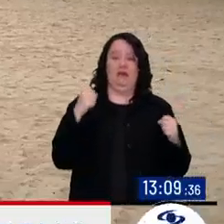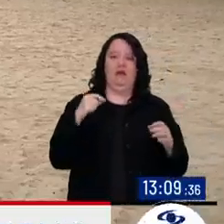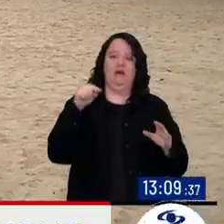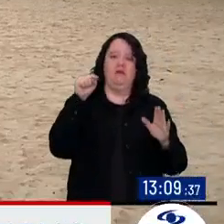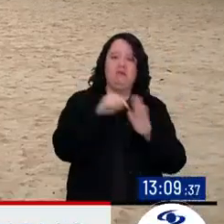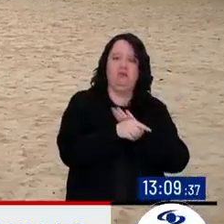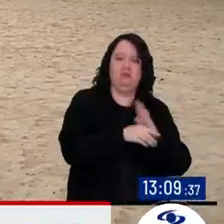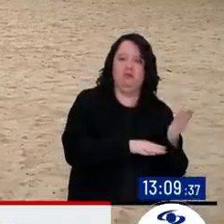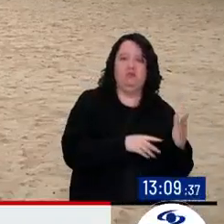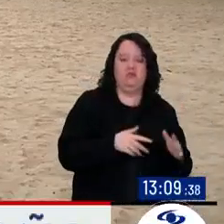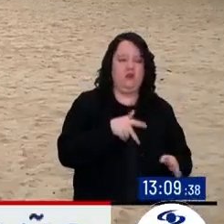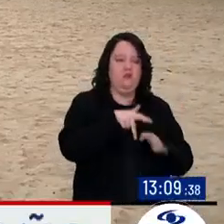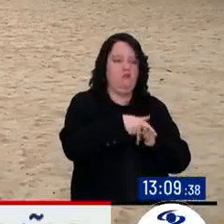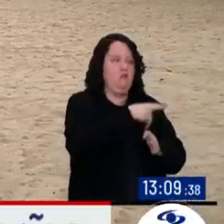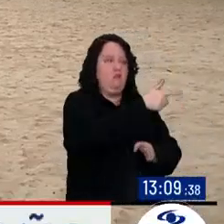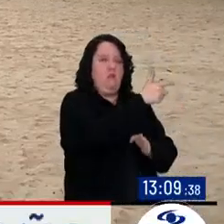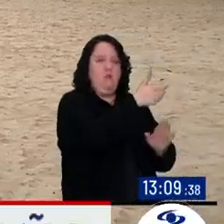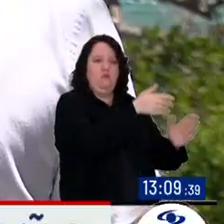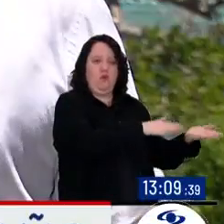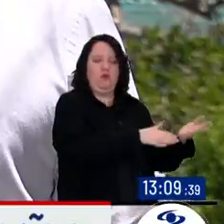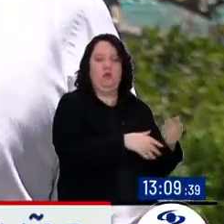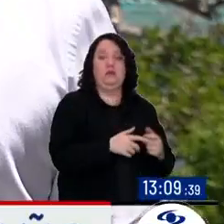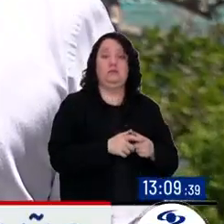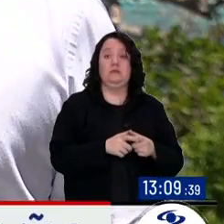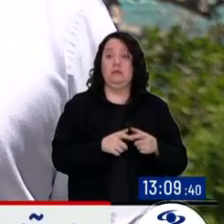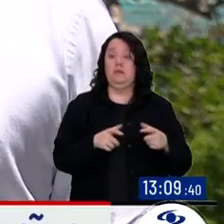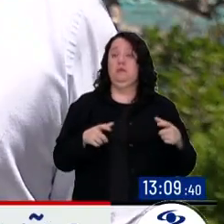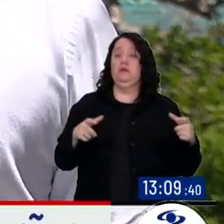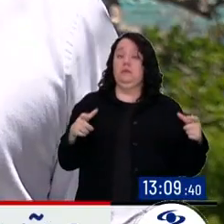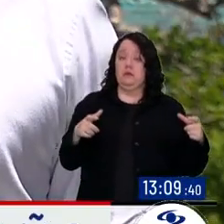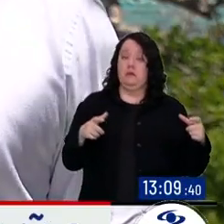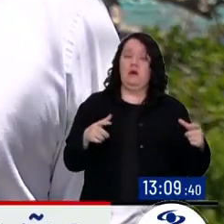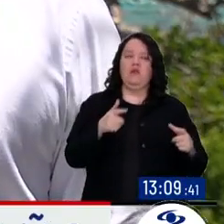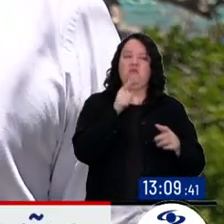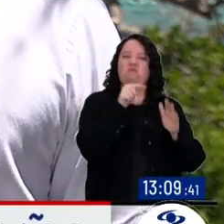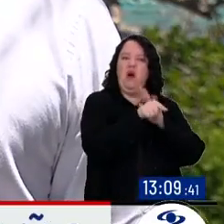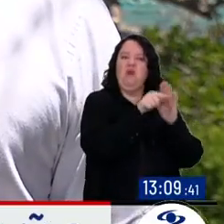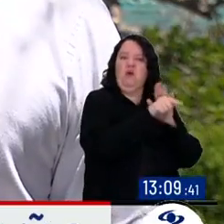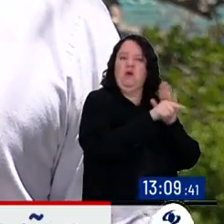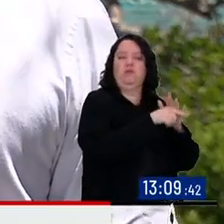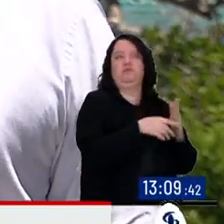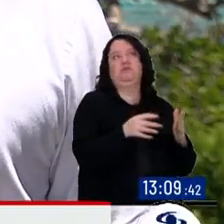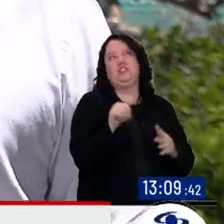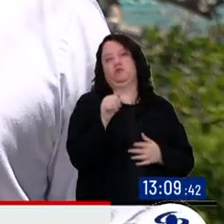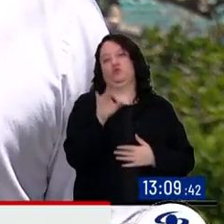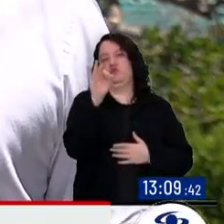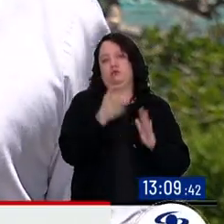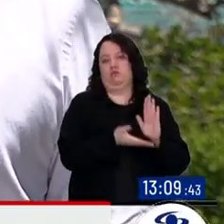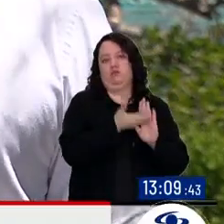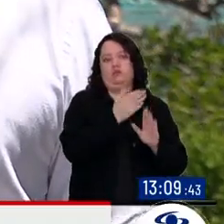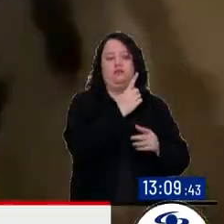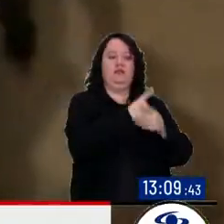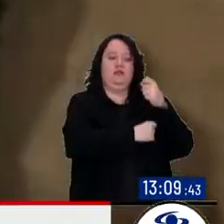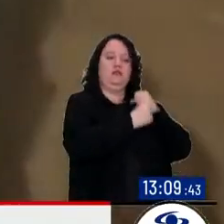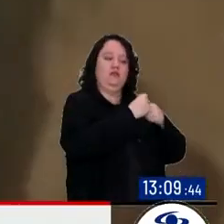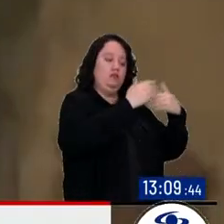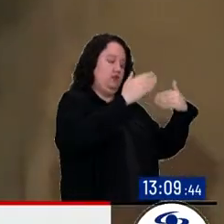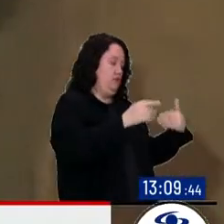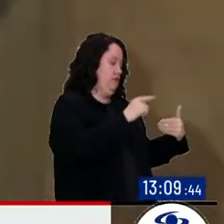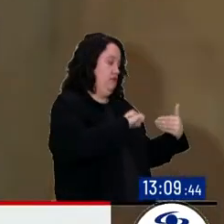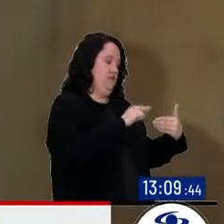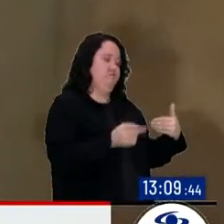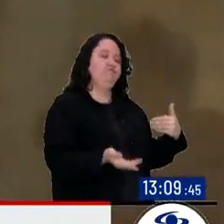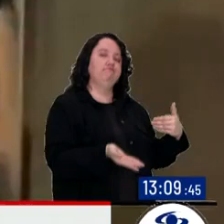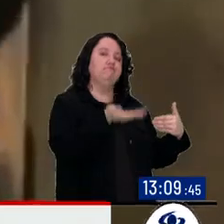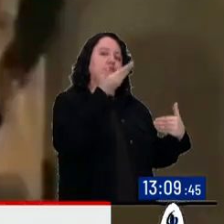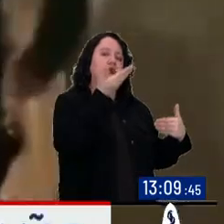homicidio y el sicariato. Tenemos un incremento del tema de los homicidios, alrededor de un 10% comparado con el año y medio anterior, y